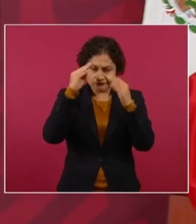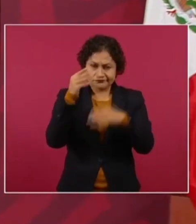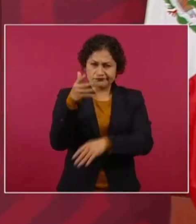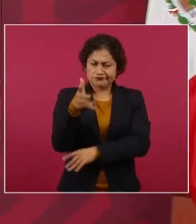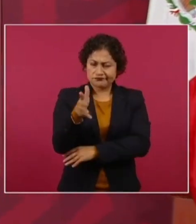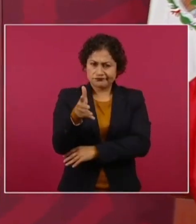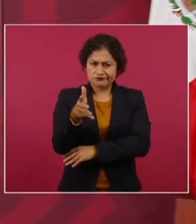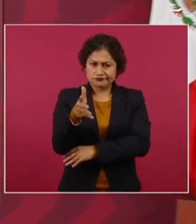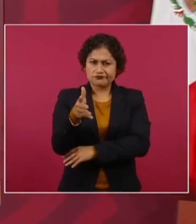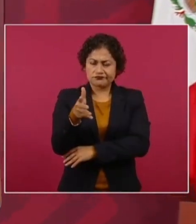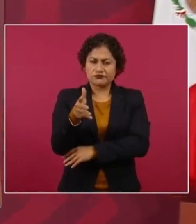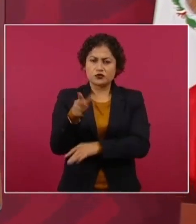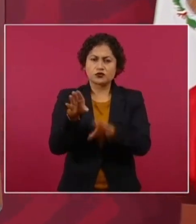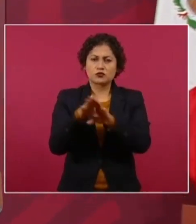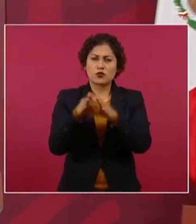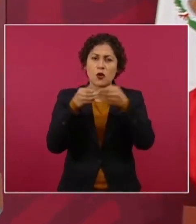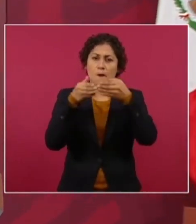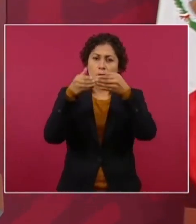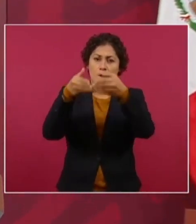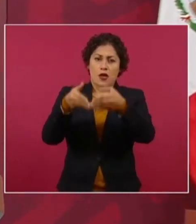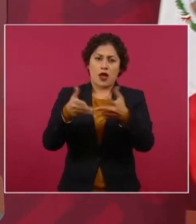de barcos,